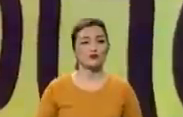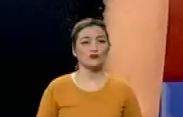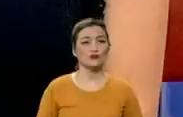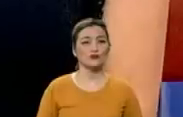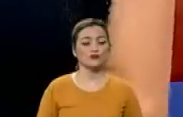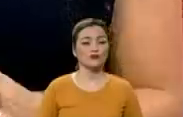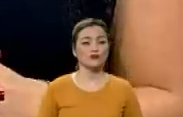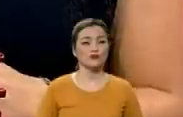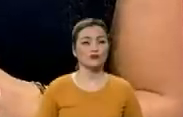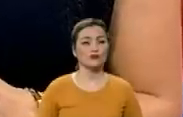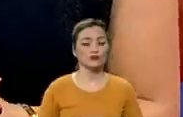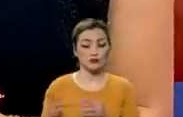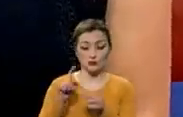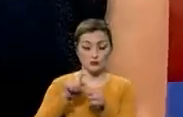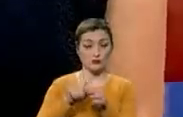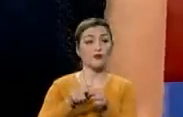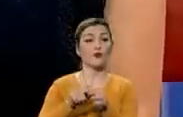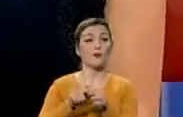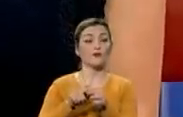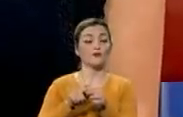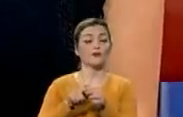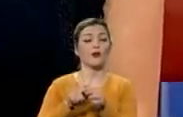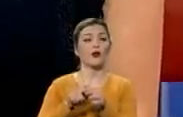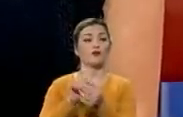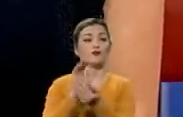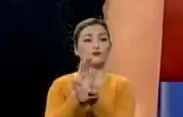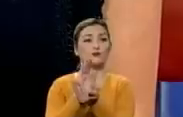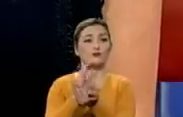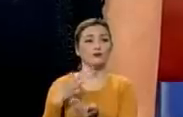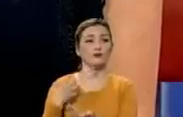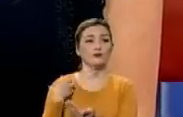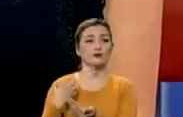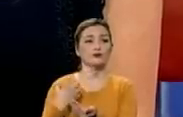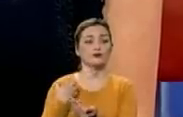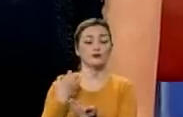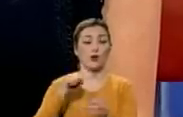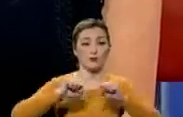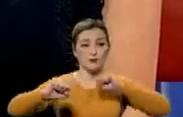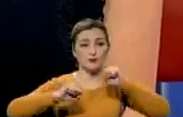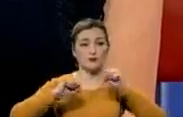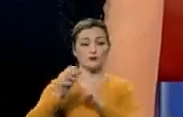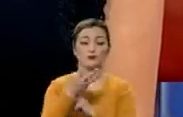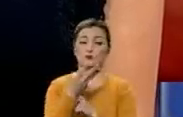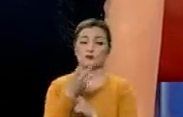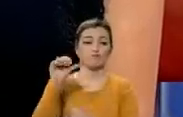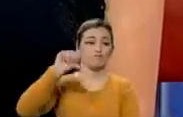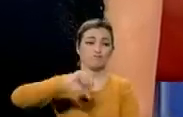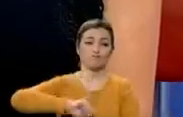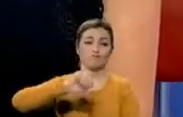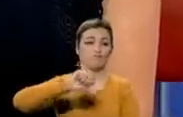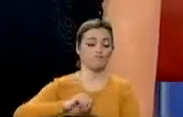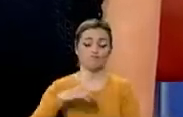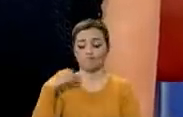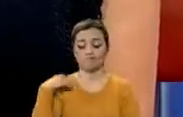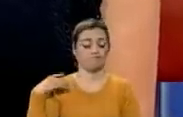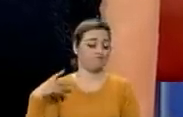horas. Afiliados del Instituto de Seguridad Social se quejan de que el sistema de trámites en línea es ineficiente y que por